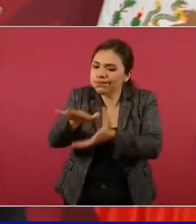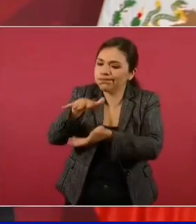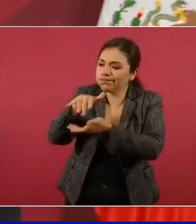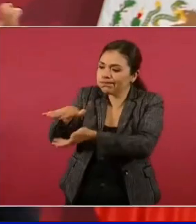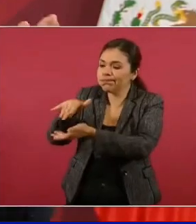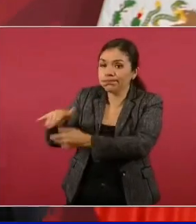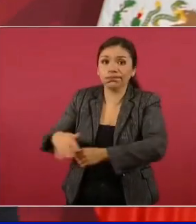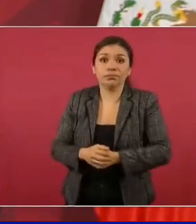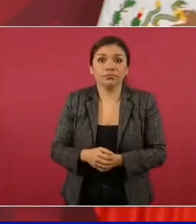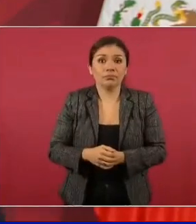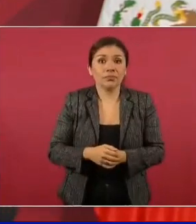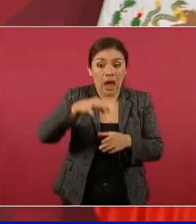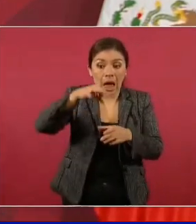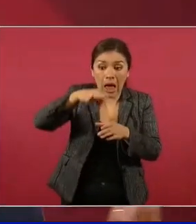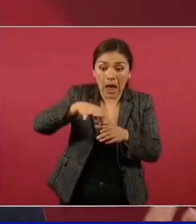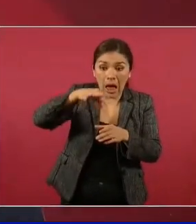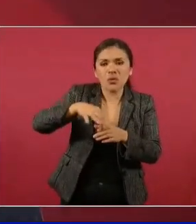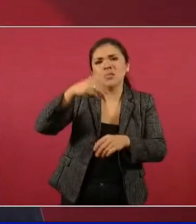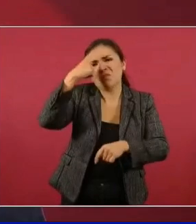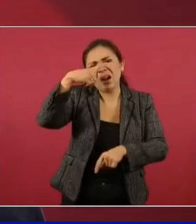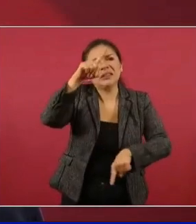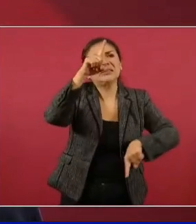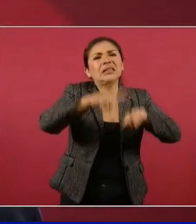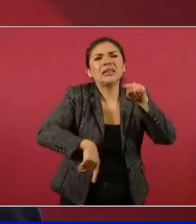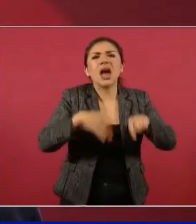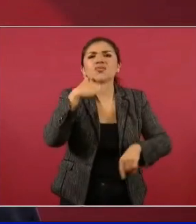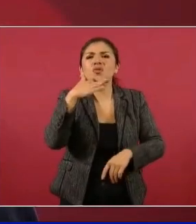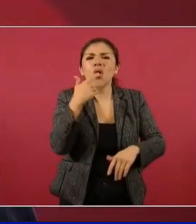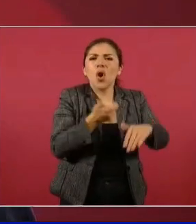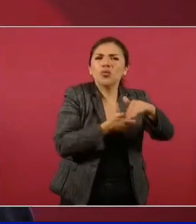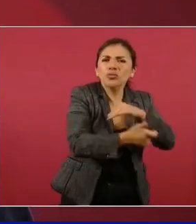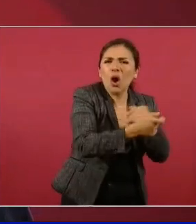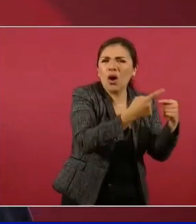Todo lo que se ahorra por no permitir la corrupción